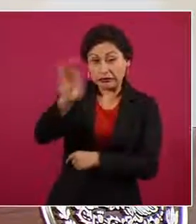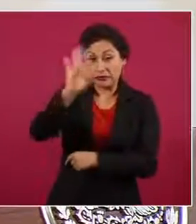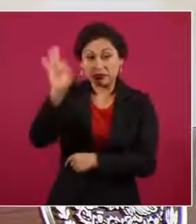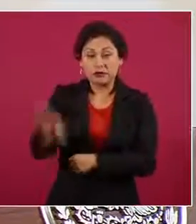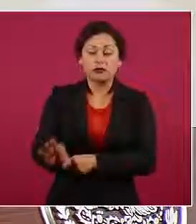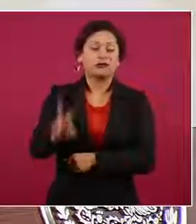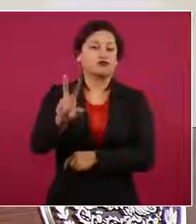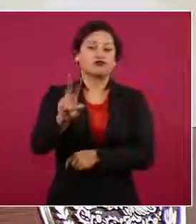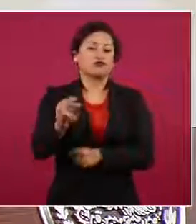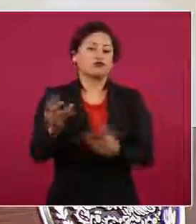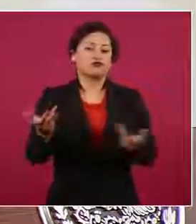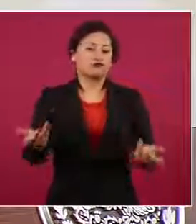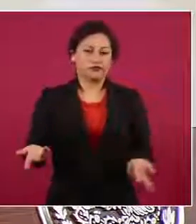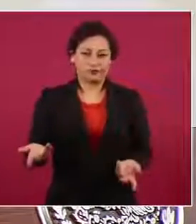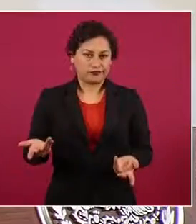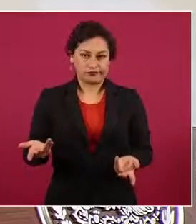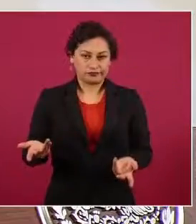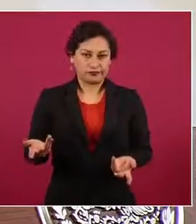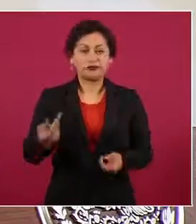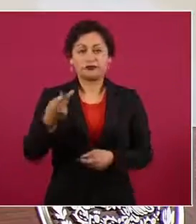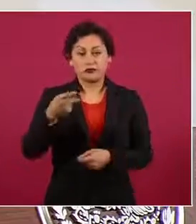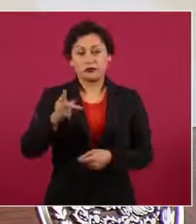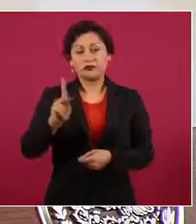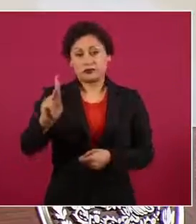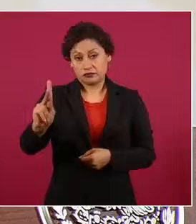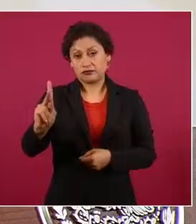pero sí la inmensa mayoría.